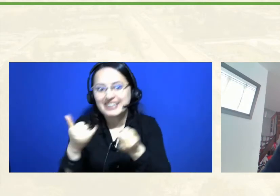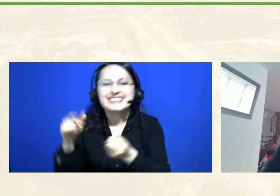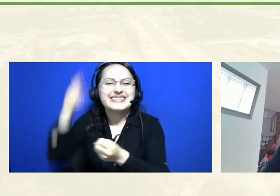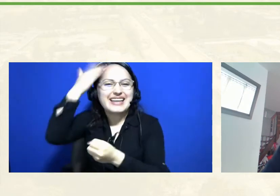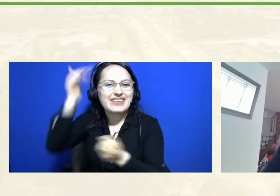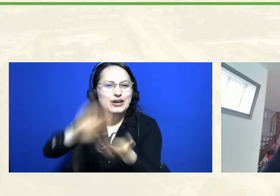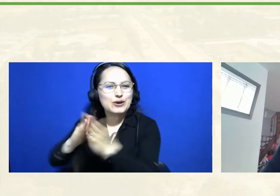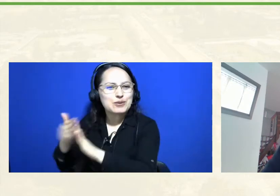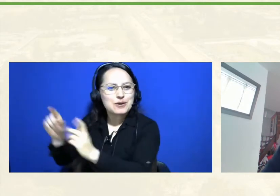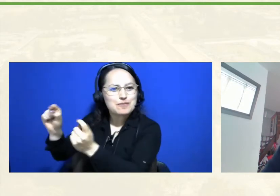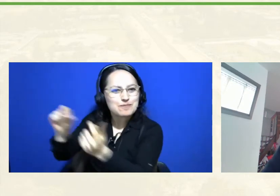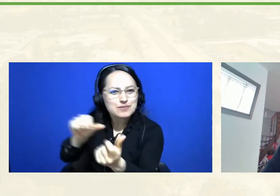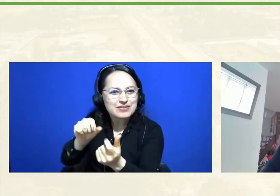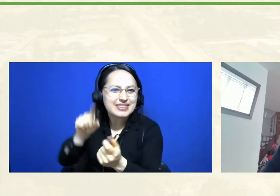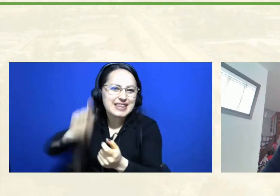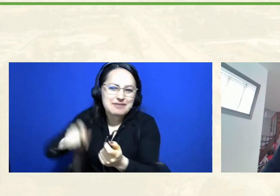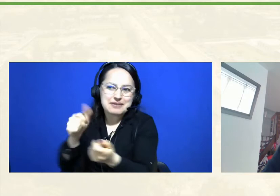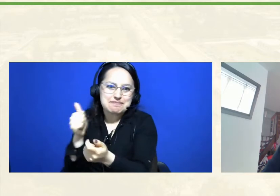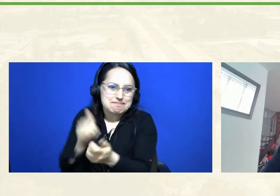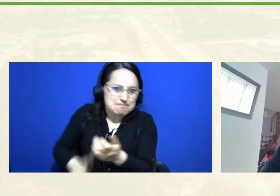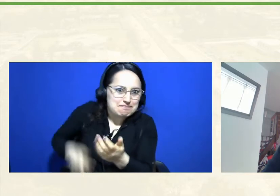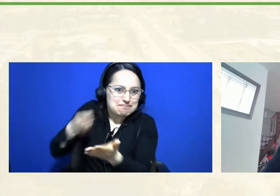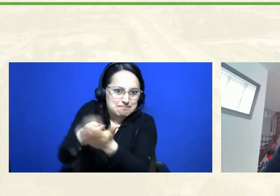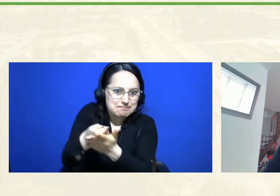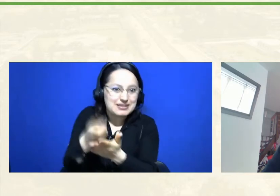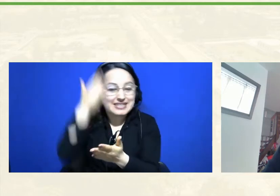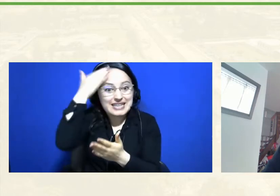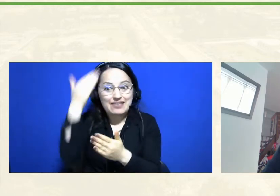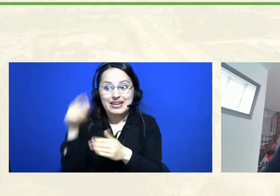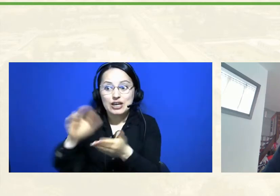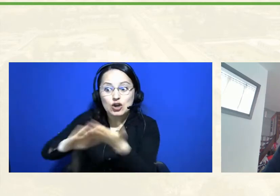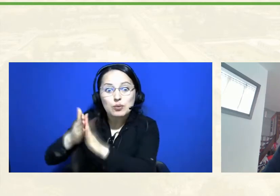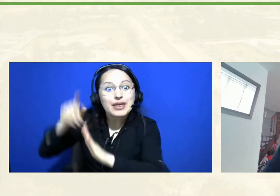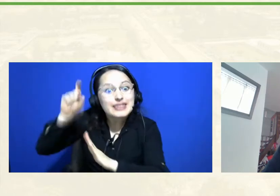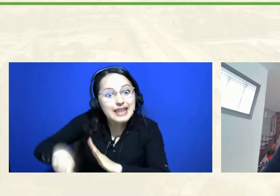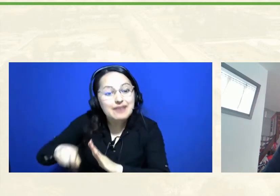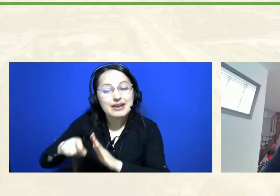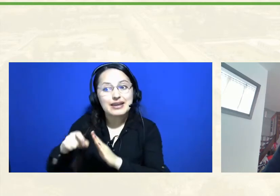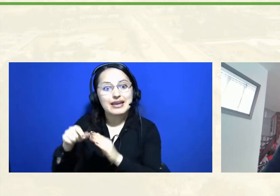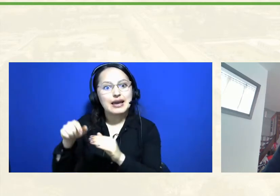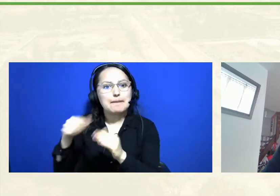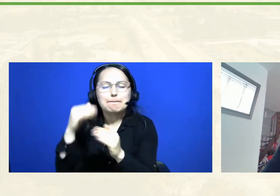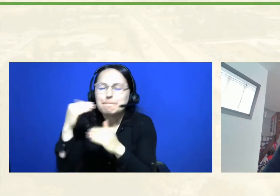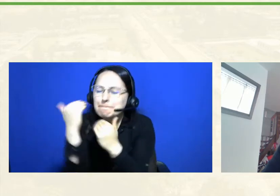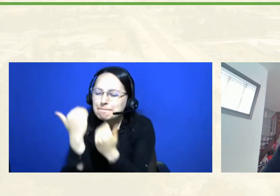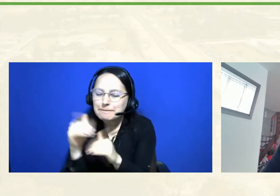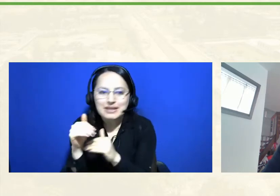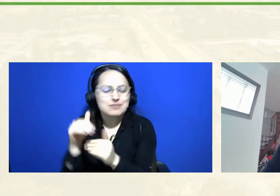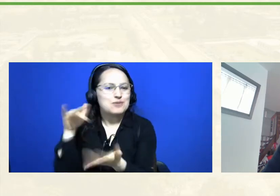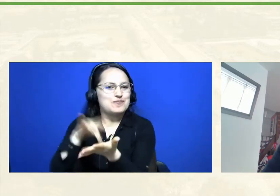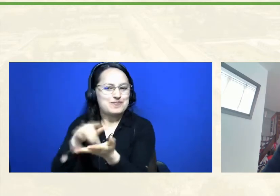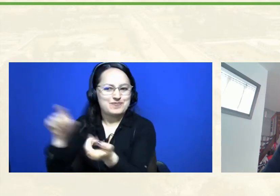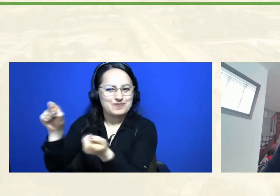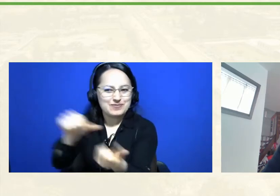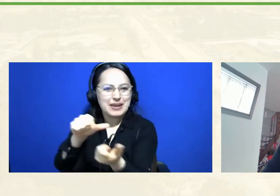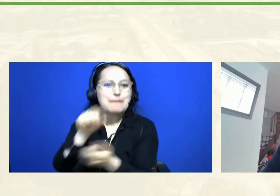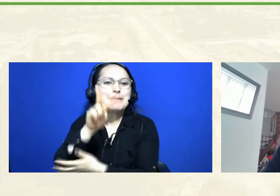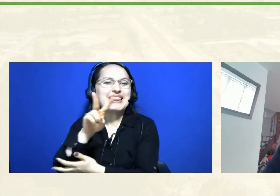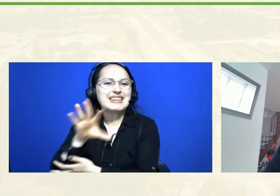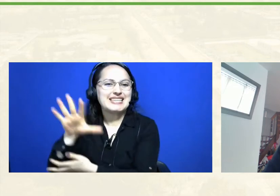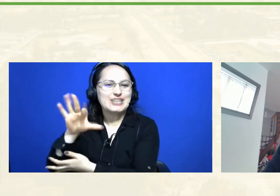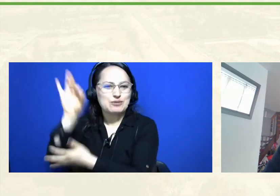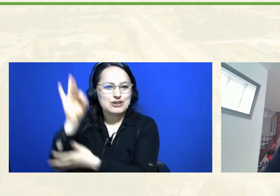comunidades, que ahí es importante recordarles que la comunidad mínimo tiene que participar con un 25% y el IDU máximo con